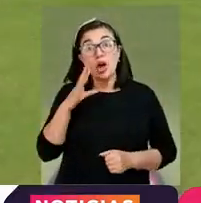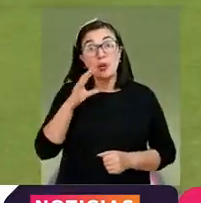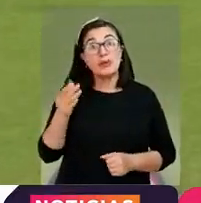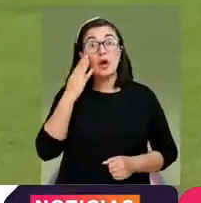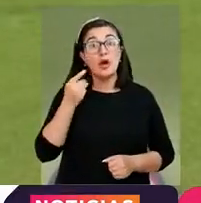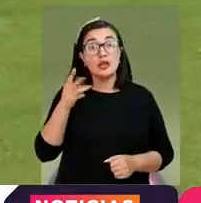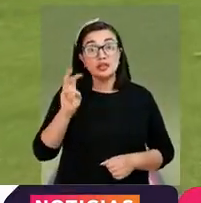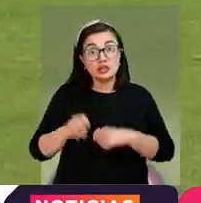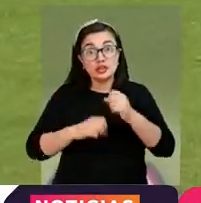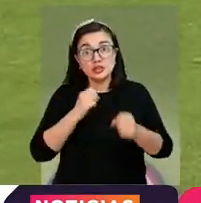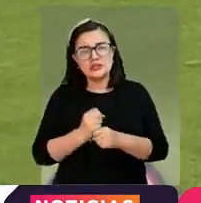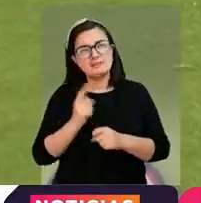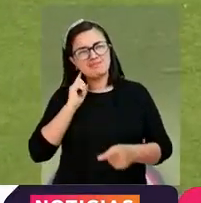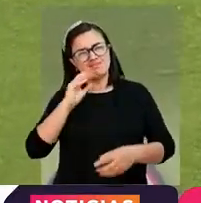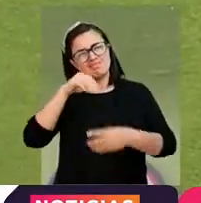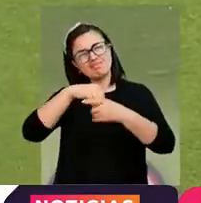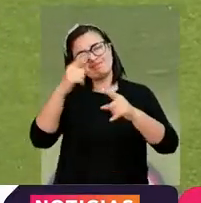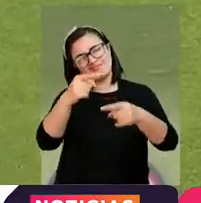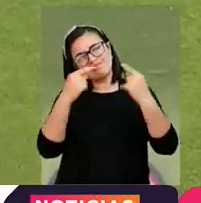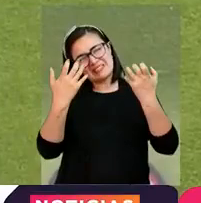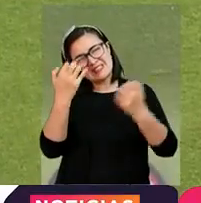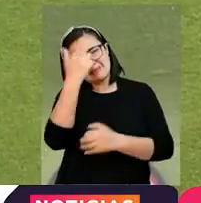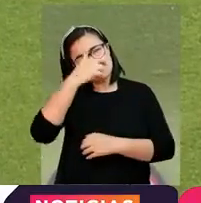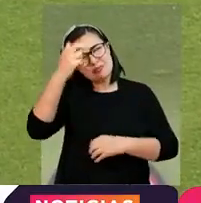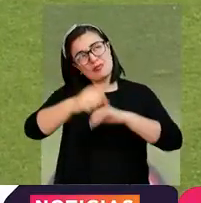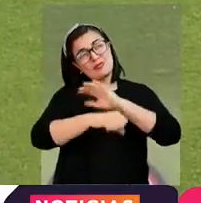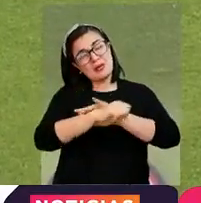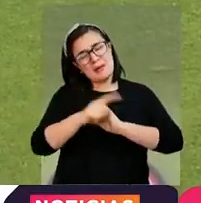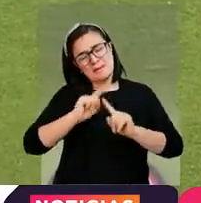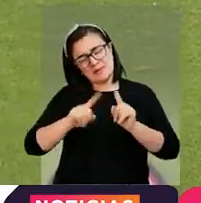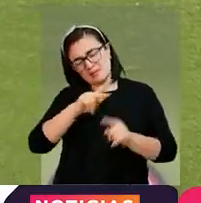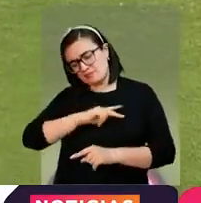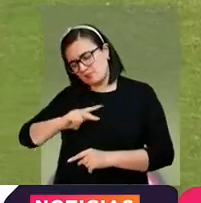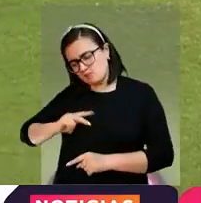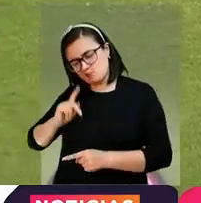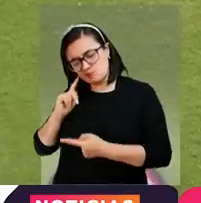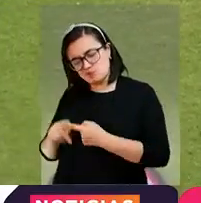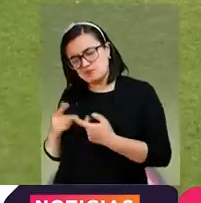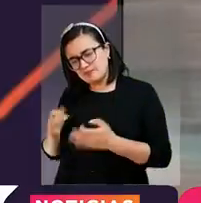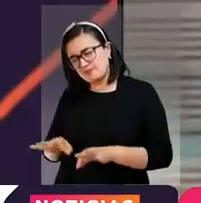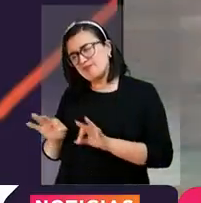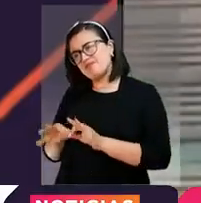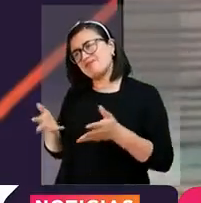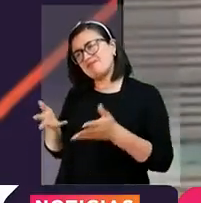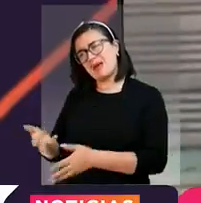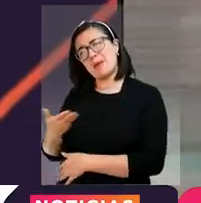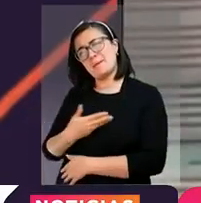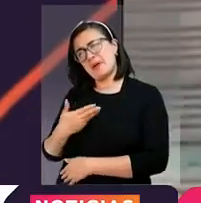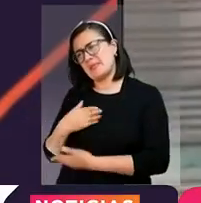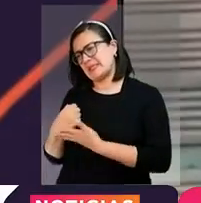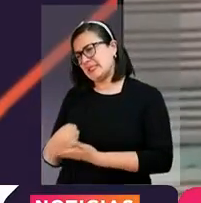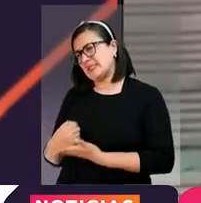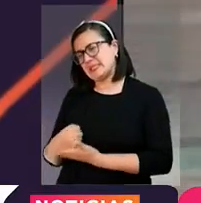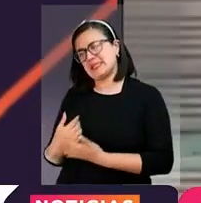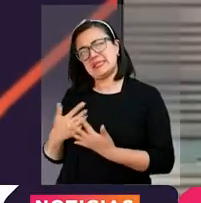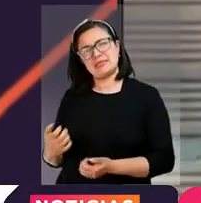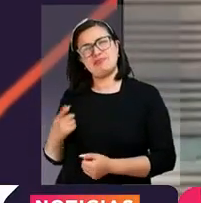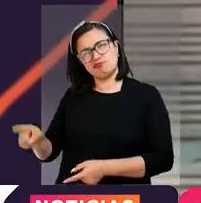fútbol profesional, pero a nivel personal no piensa en otra cosa más que ayudar a su mamá. Sacar a mi mamá